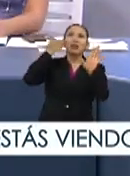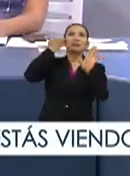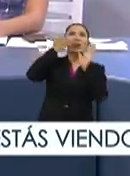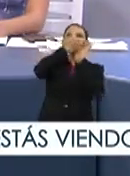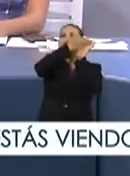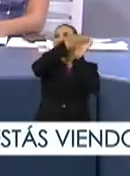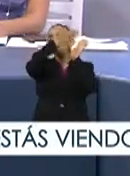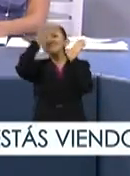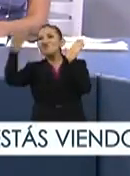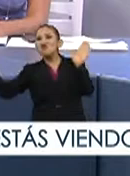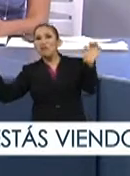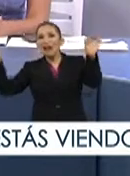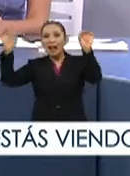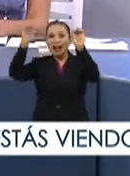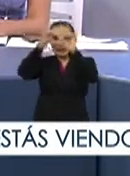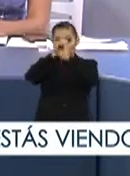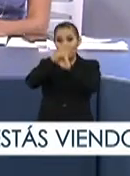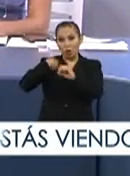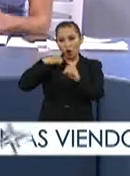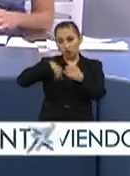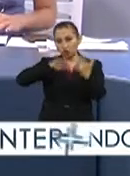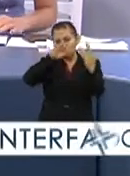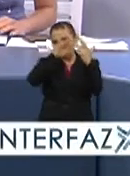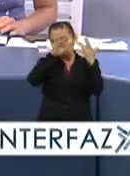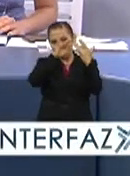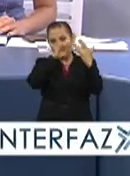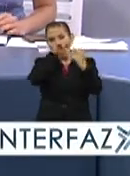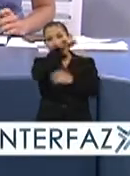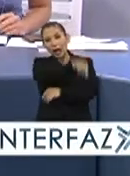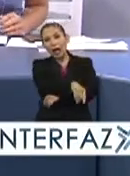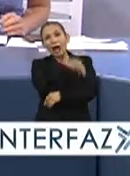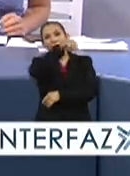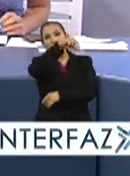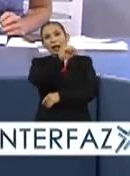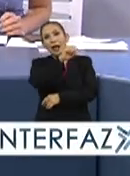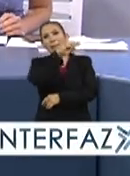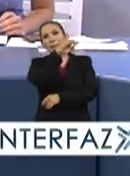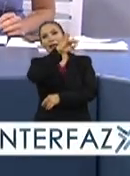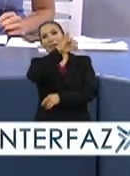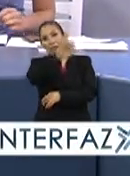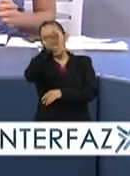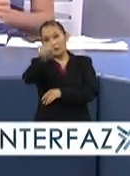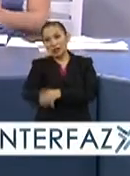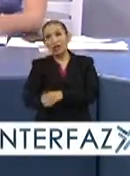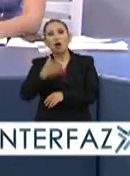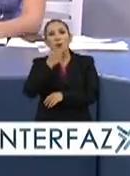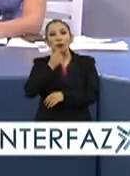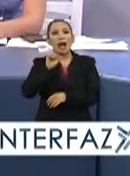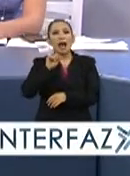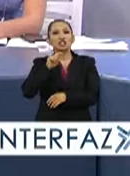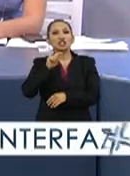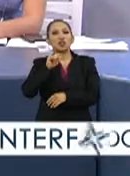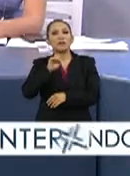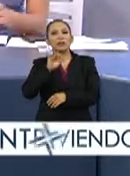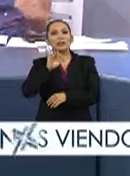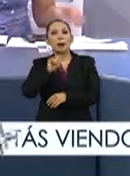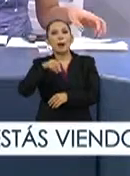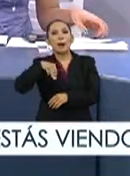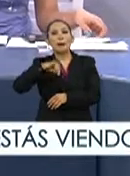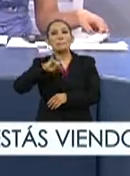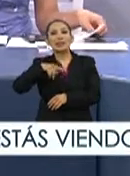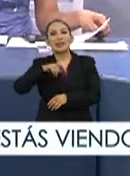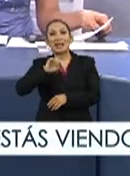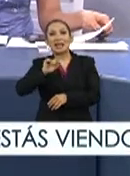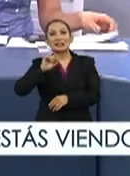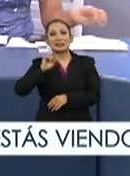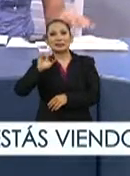dura este eclipse. Por eso nos enlazamos hasta Namibia, en África, con el astrofísico español Miquel Serra.